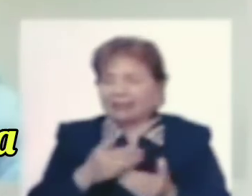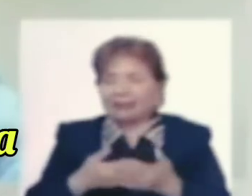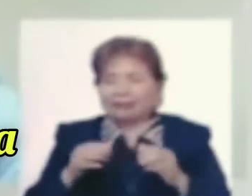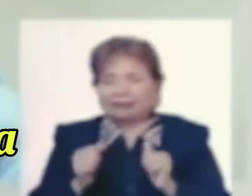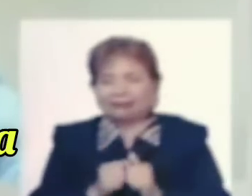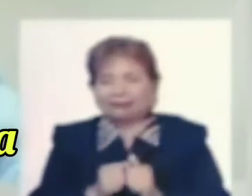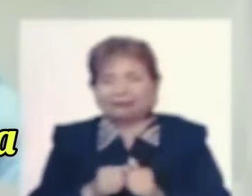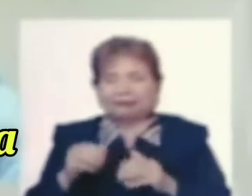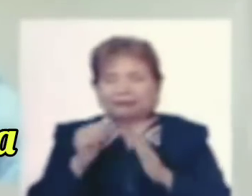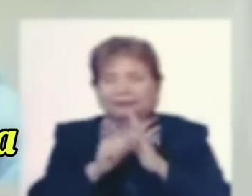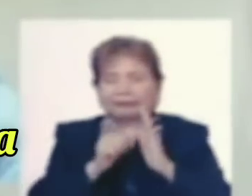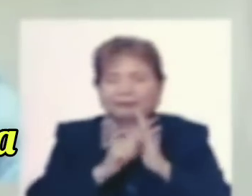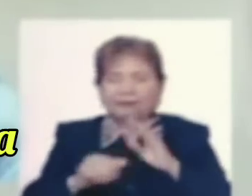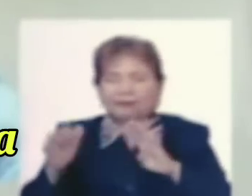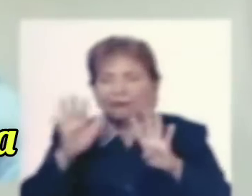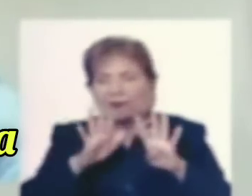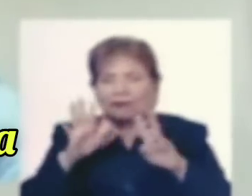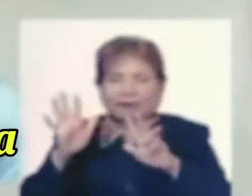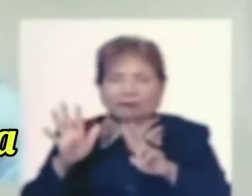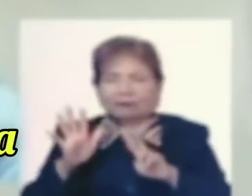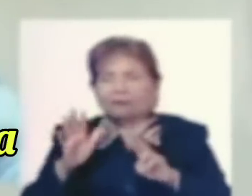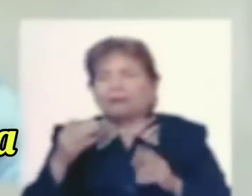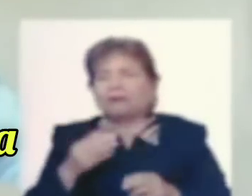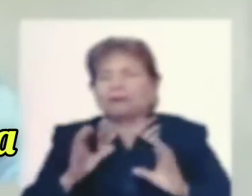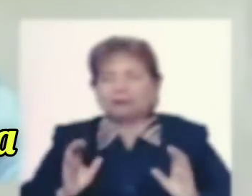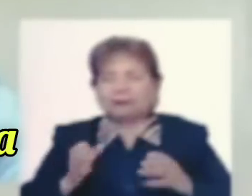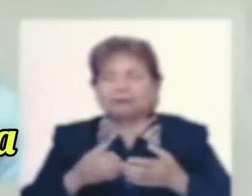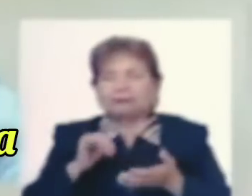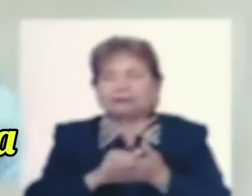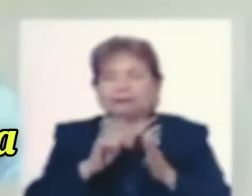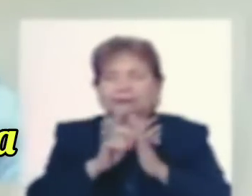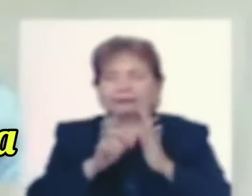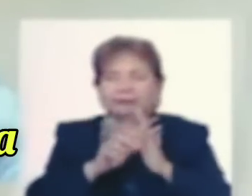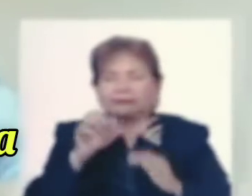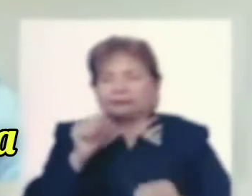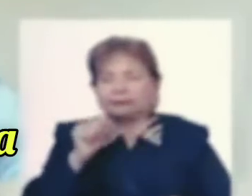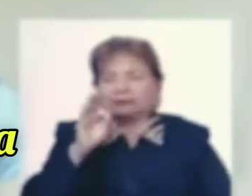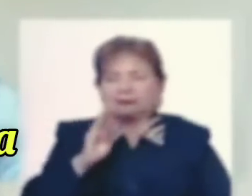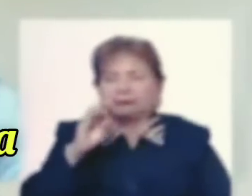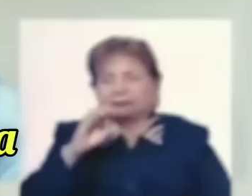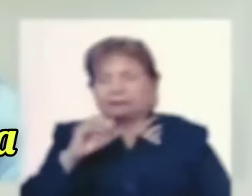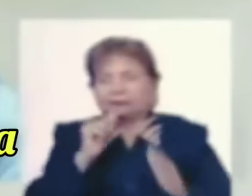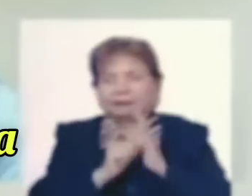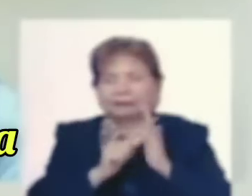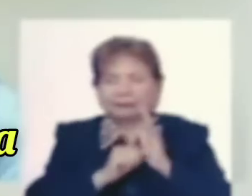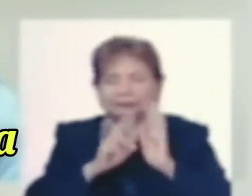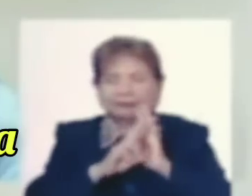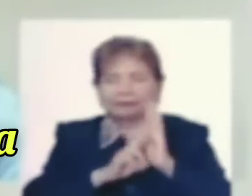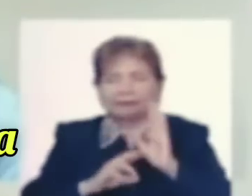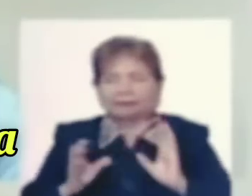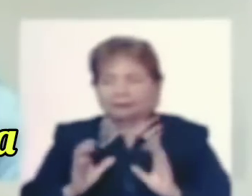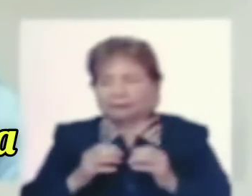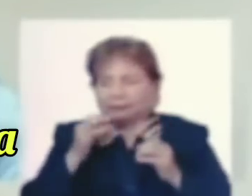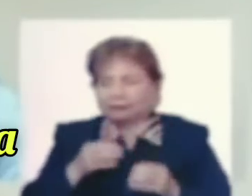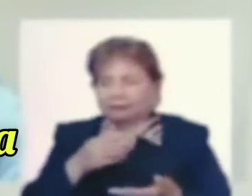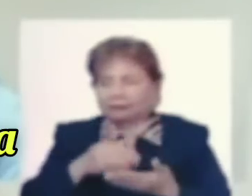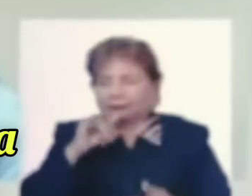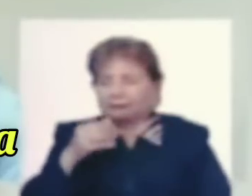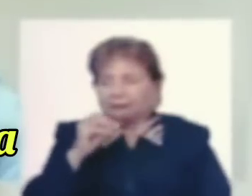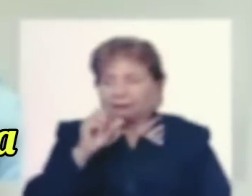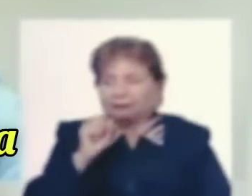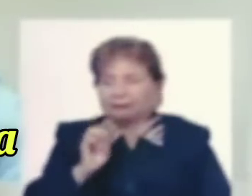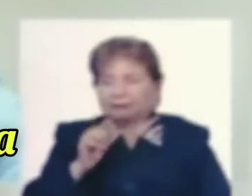conforme a la facultad del artículo 97 de la Constitución de la República y literales D y B del artículo 88 del reglamento del Congreso. Atentamente,